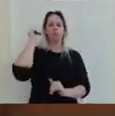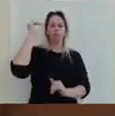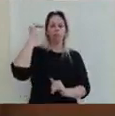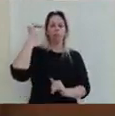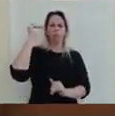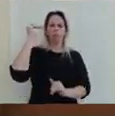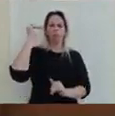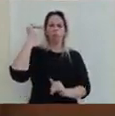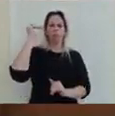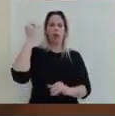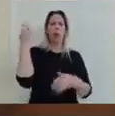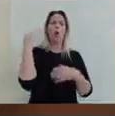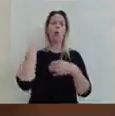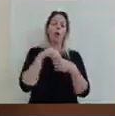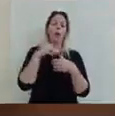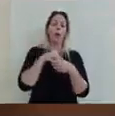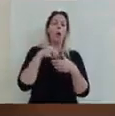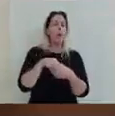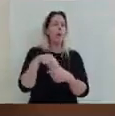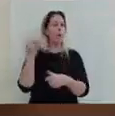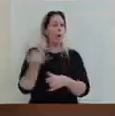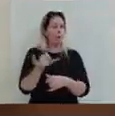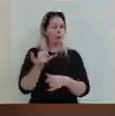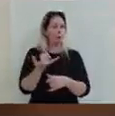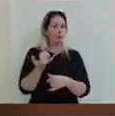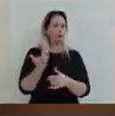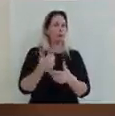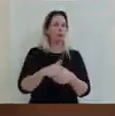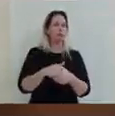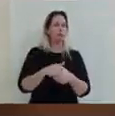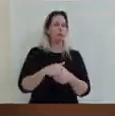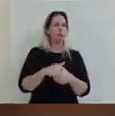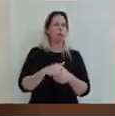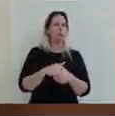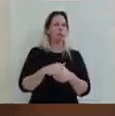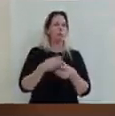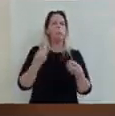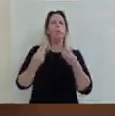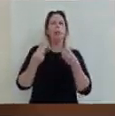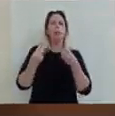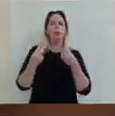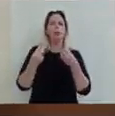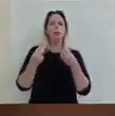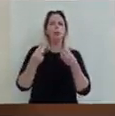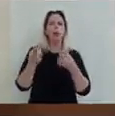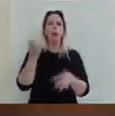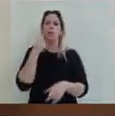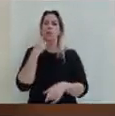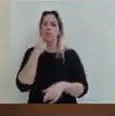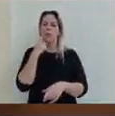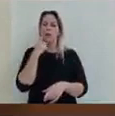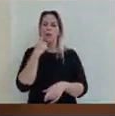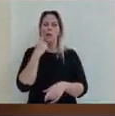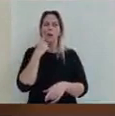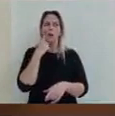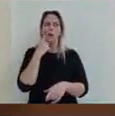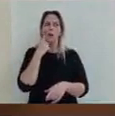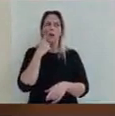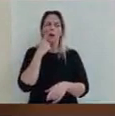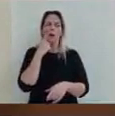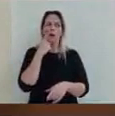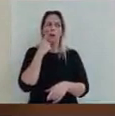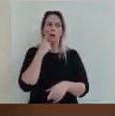20 días prácticamente o 15 días de esos fondos, porque ya es tan dinámico, vamos a esperar hasta